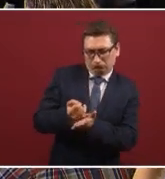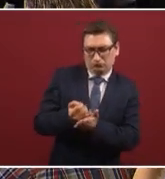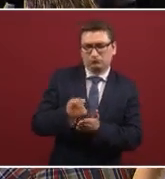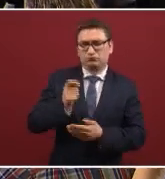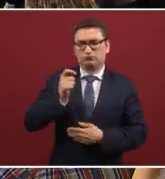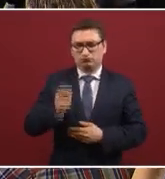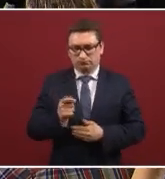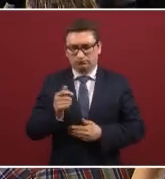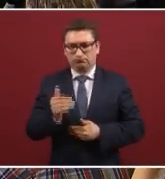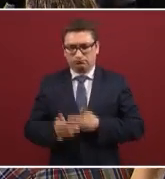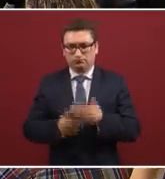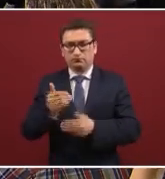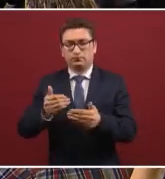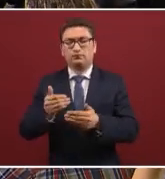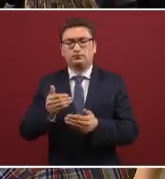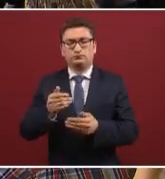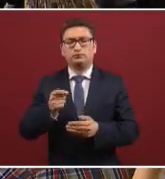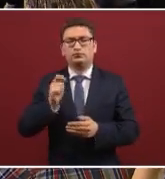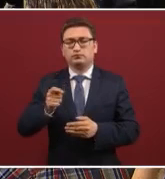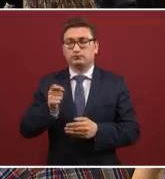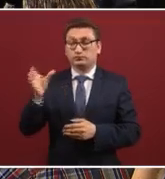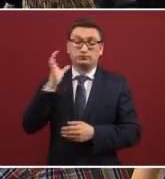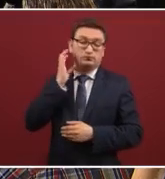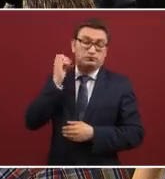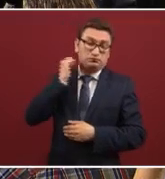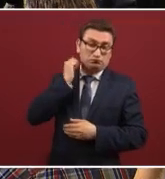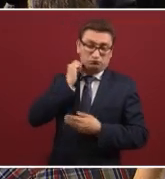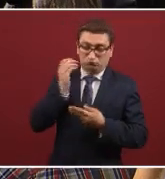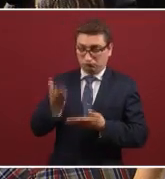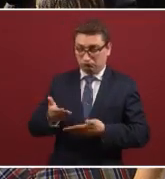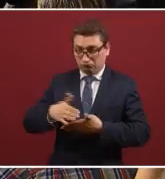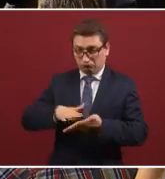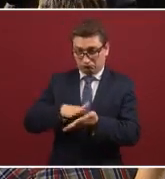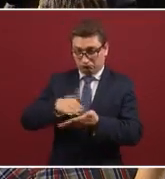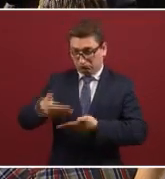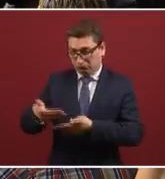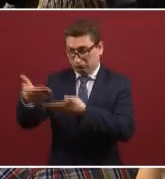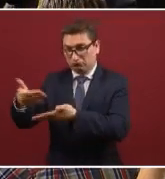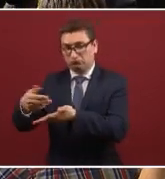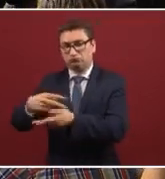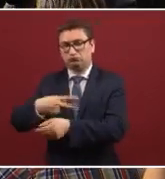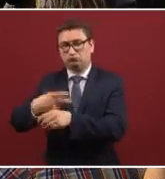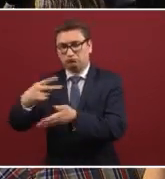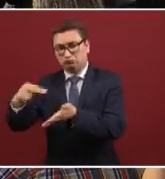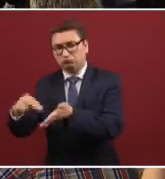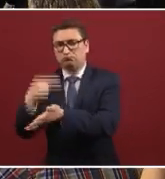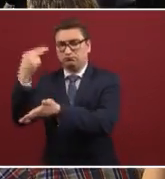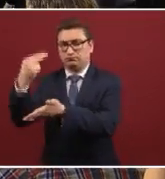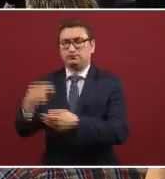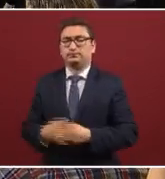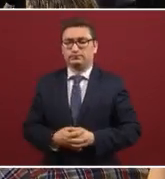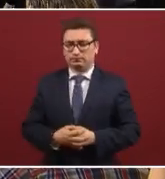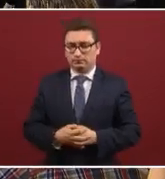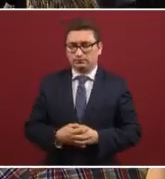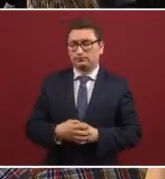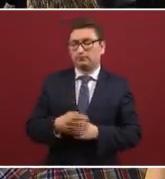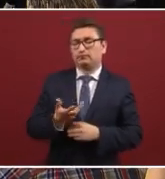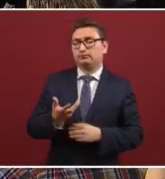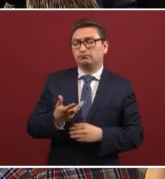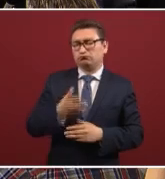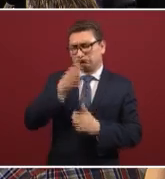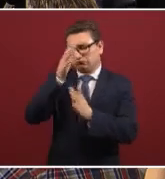de ratificación en México ante el Senado de la República del Tratado México, Estados Unidos,